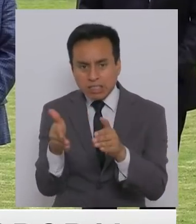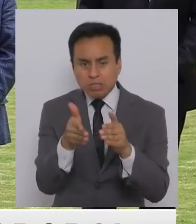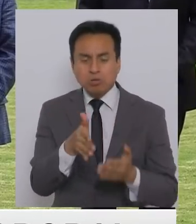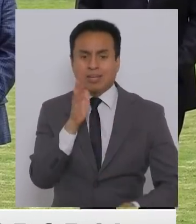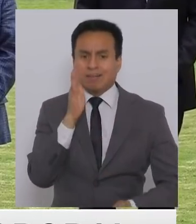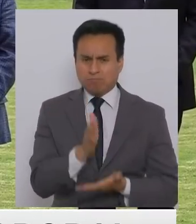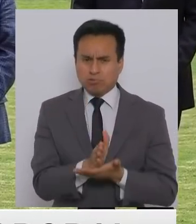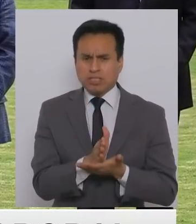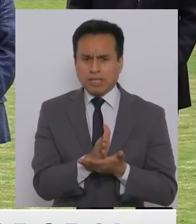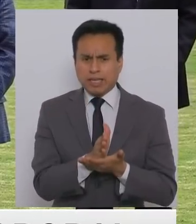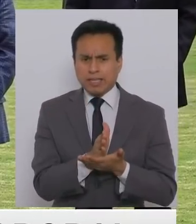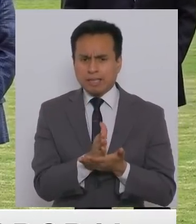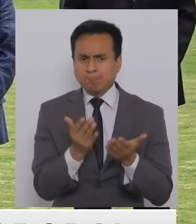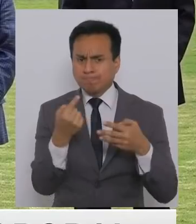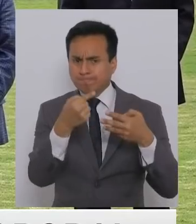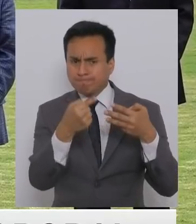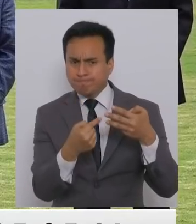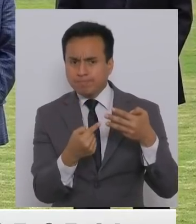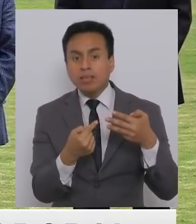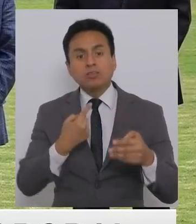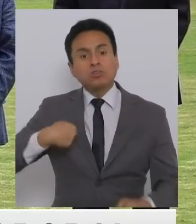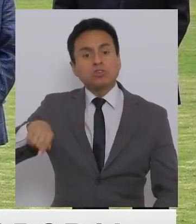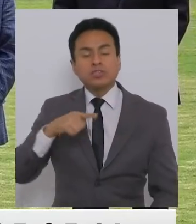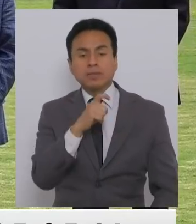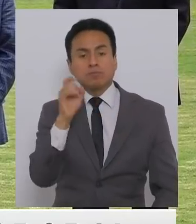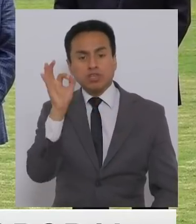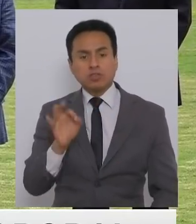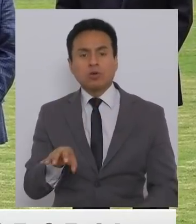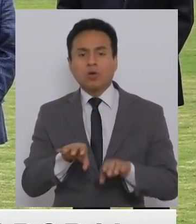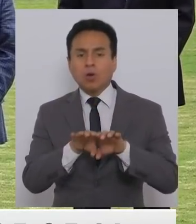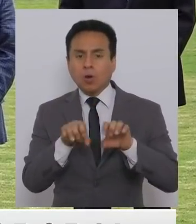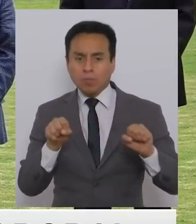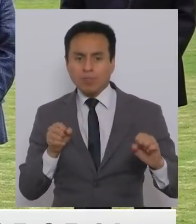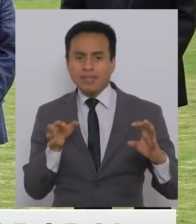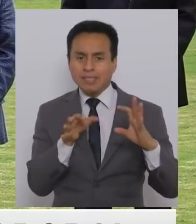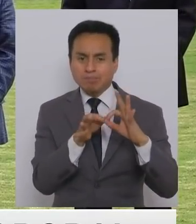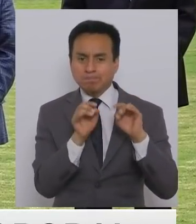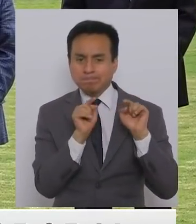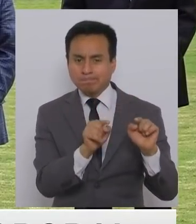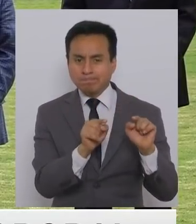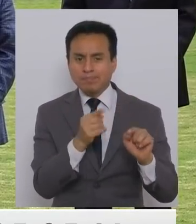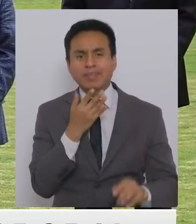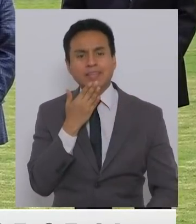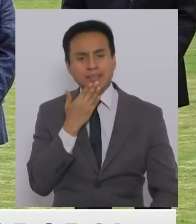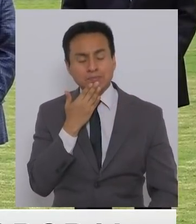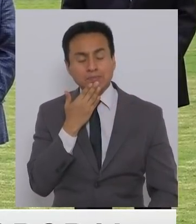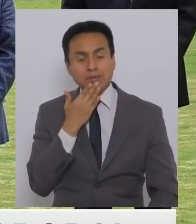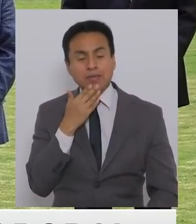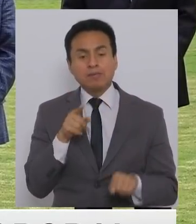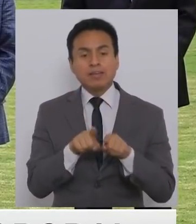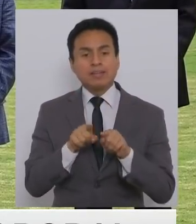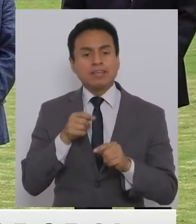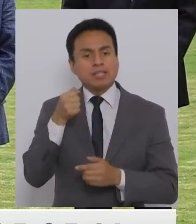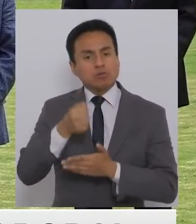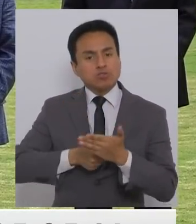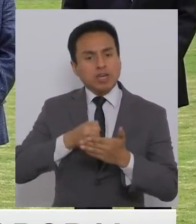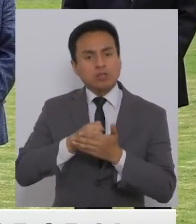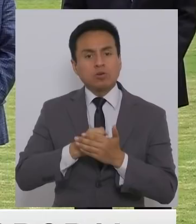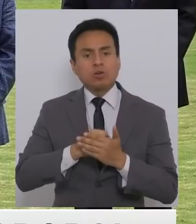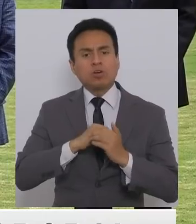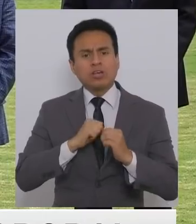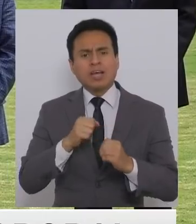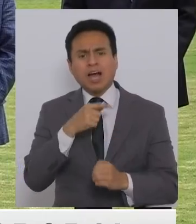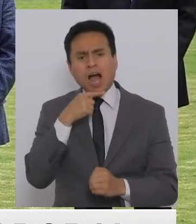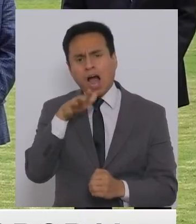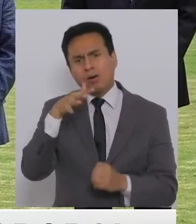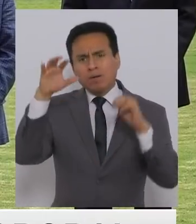exigente, con la cual estamos 100% comprometidos, además, por supuesto, de seguir luchando contra la sequía.